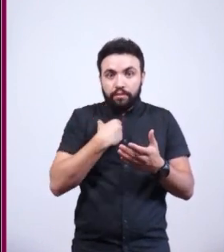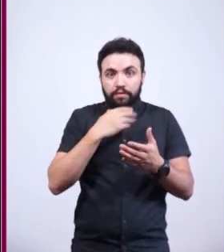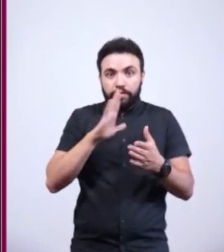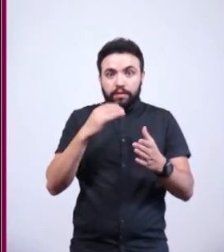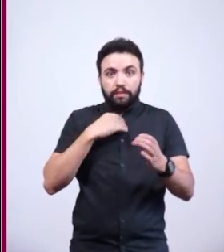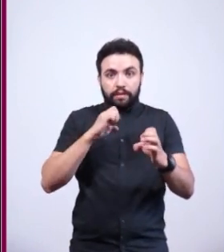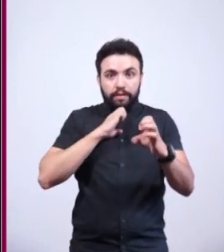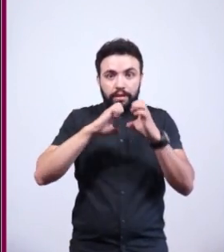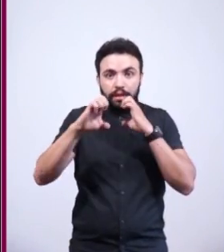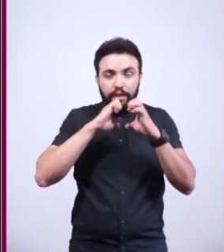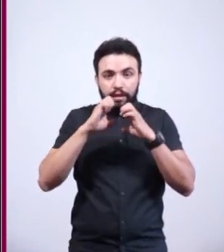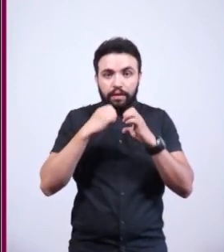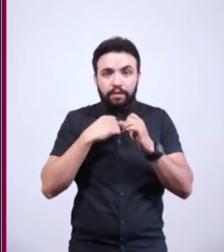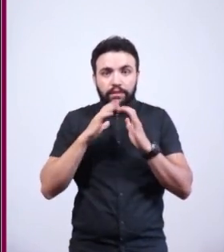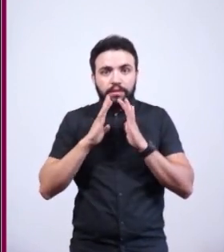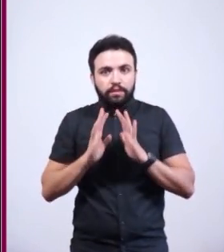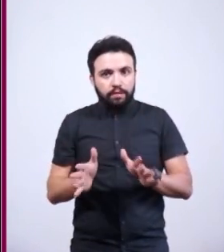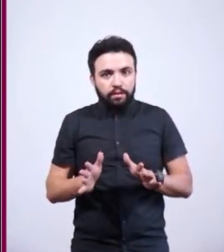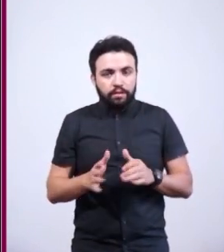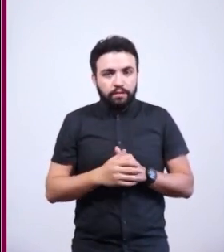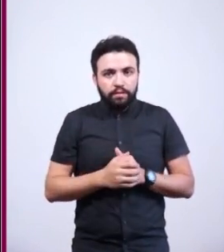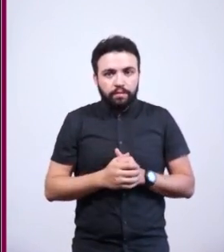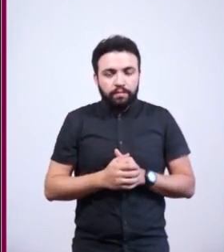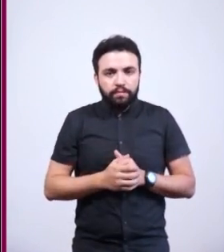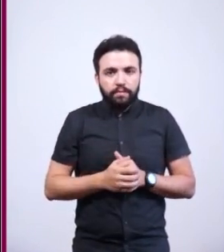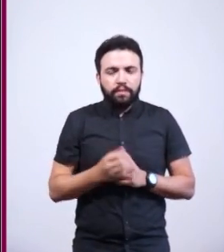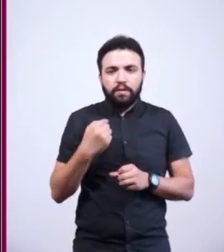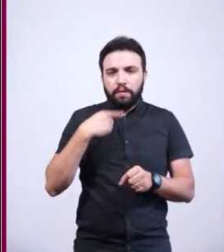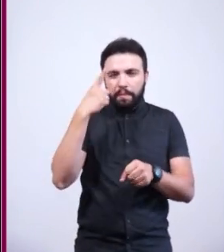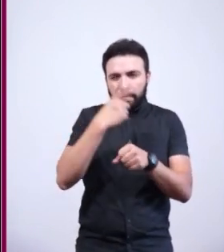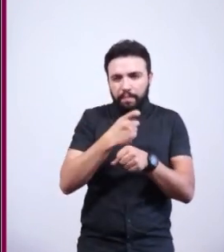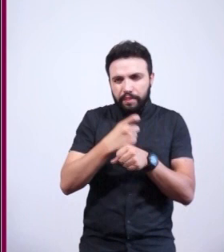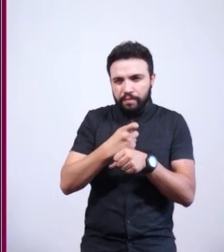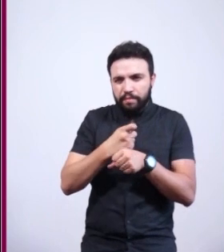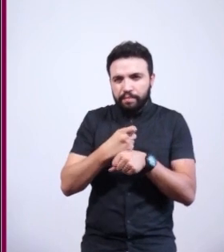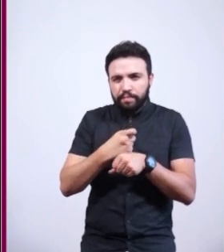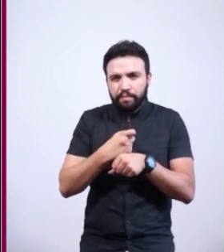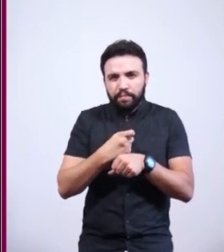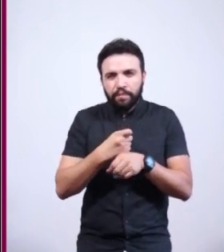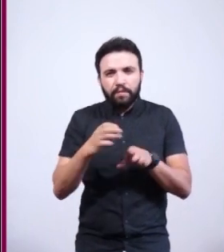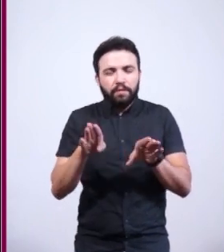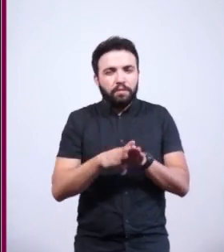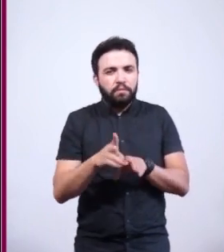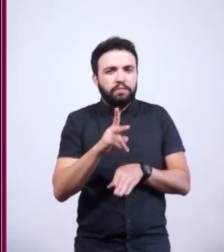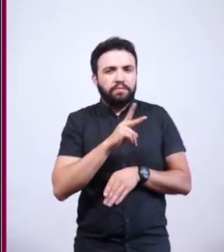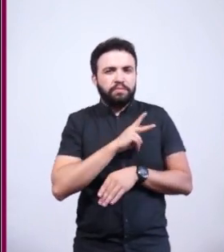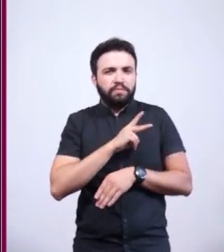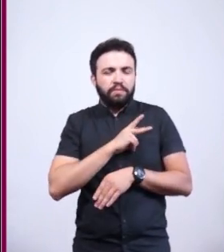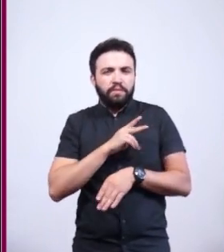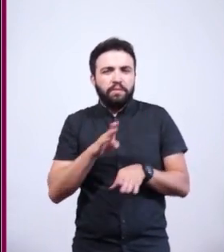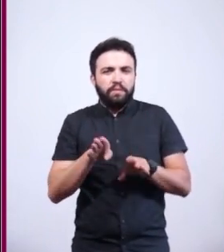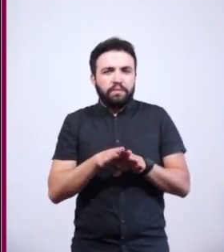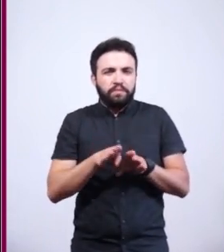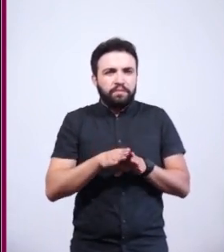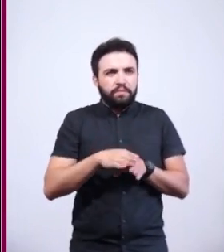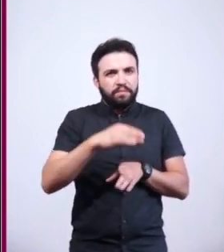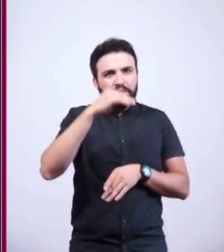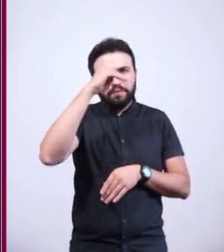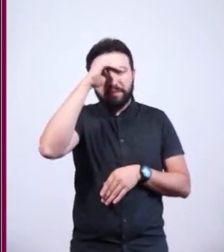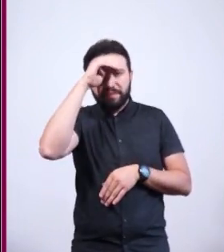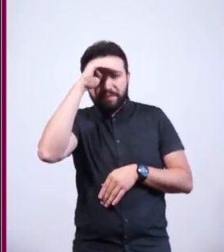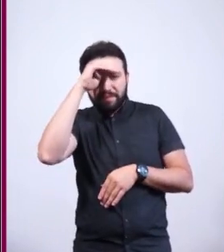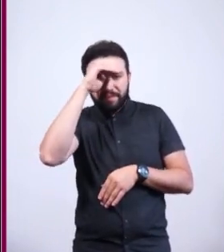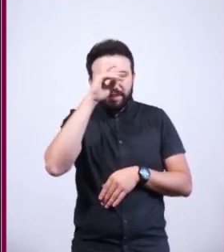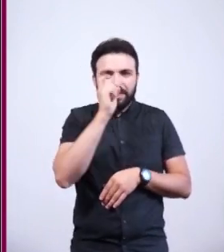entrevistas. Entonces, me voy metiendo primero, digamos, por una curiosidad, indago de